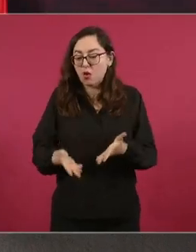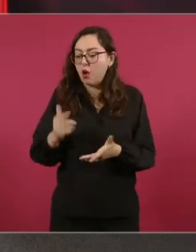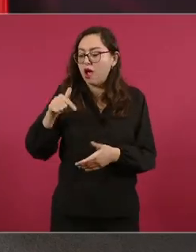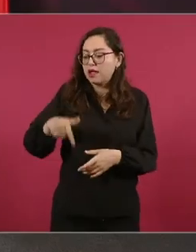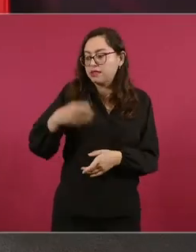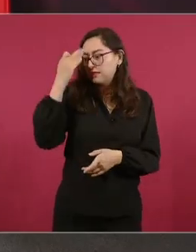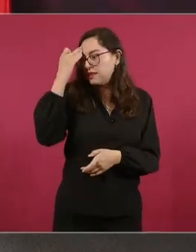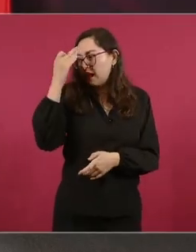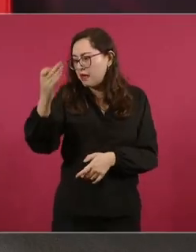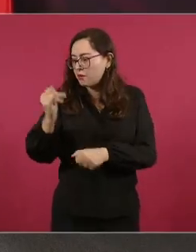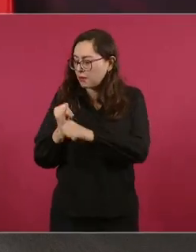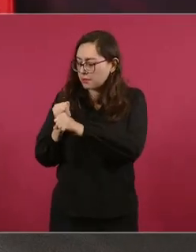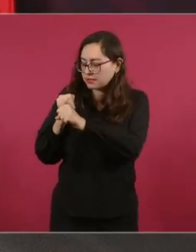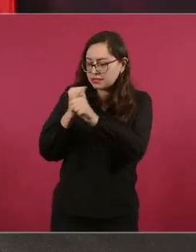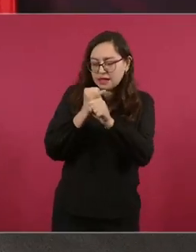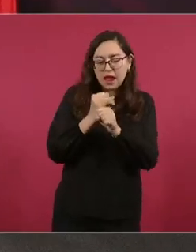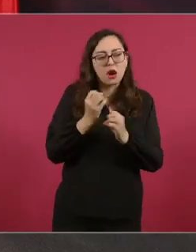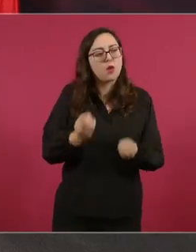estuvo?